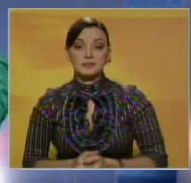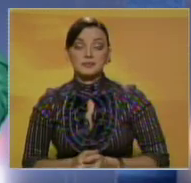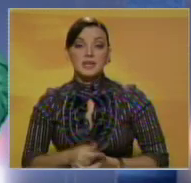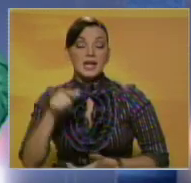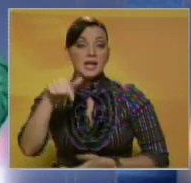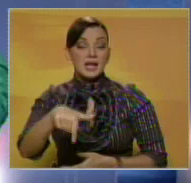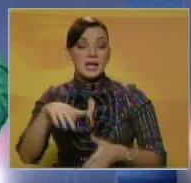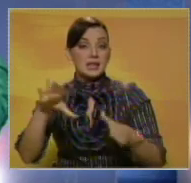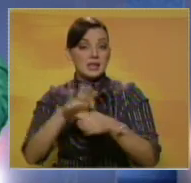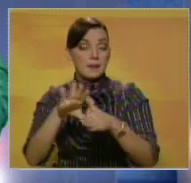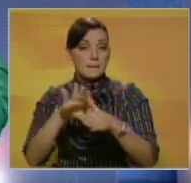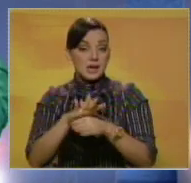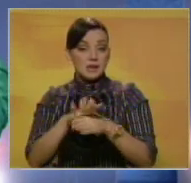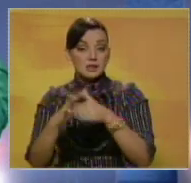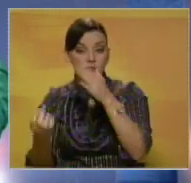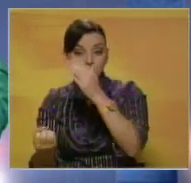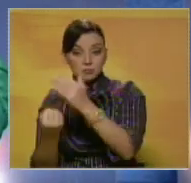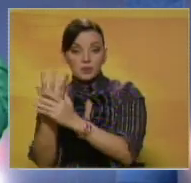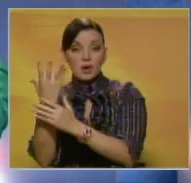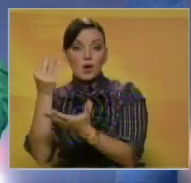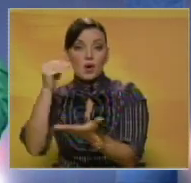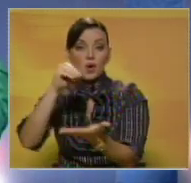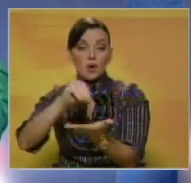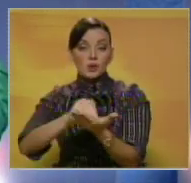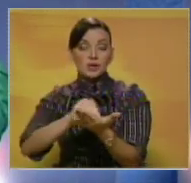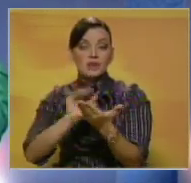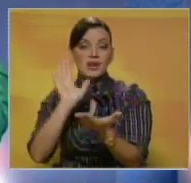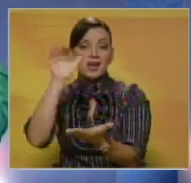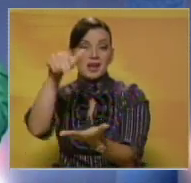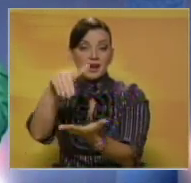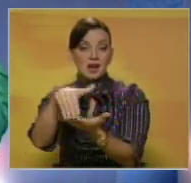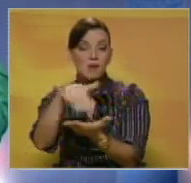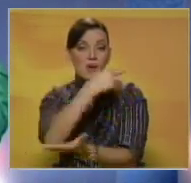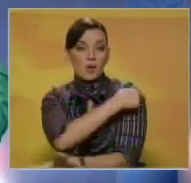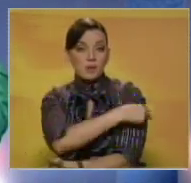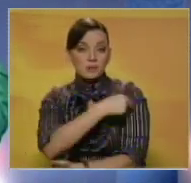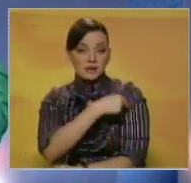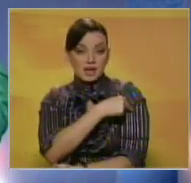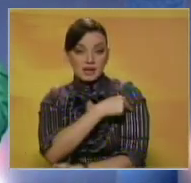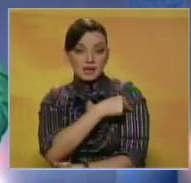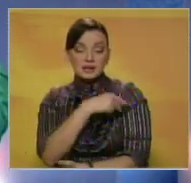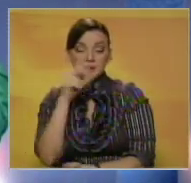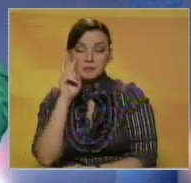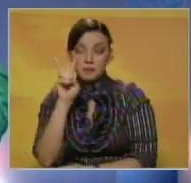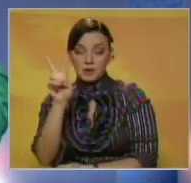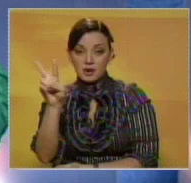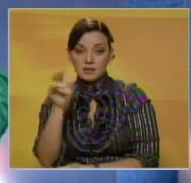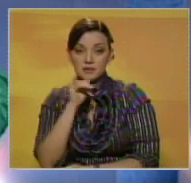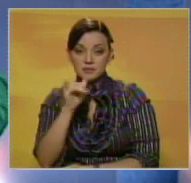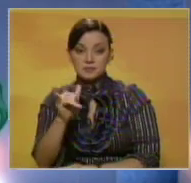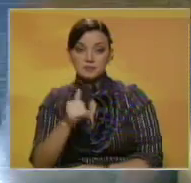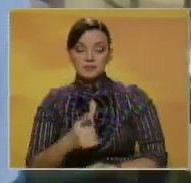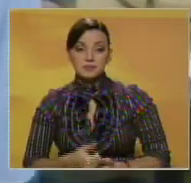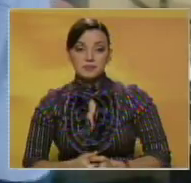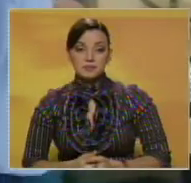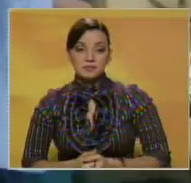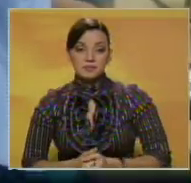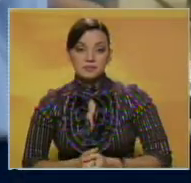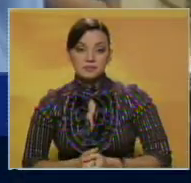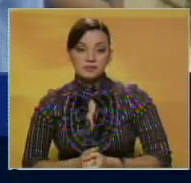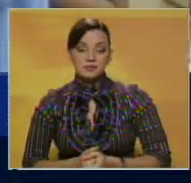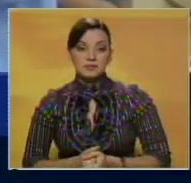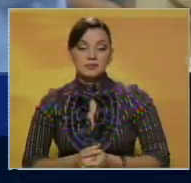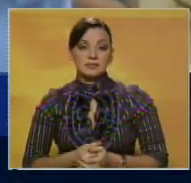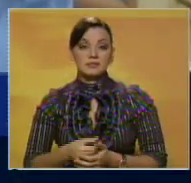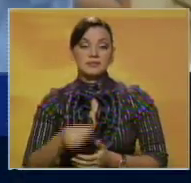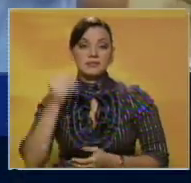Este martes fue reinaugurado el Hospital del Mar en el estado de Aragua por el gobernador Tarek El Aissami. Joana Morales nos tiene la información. Se